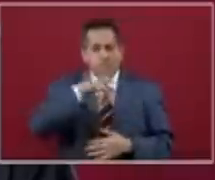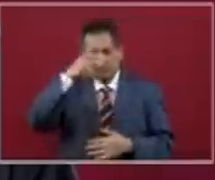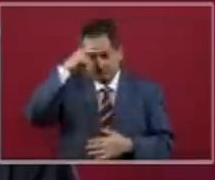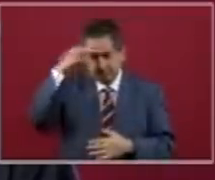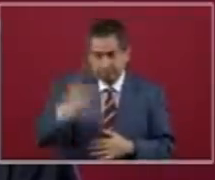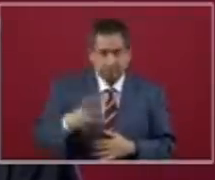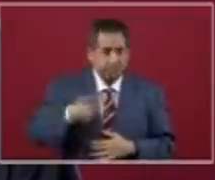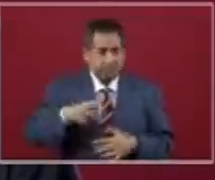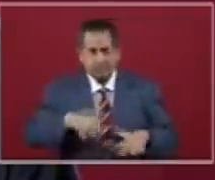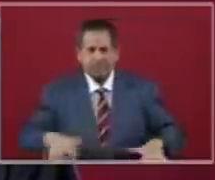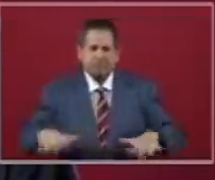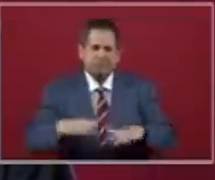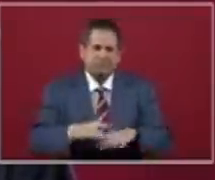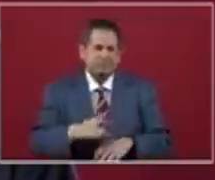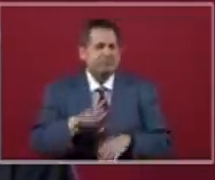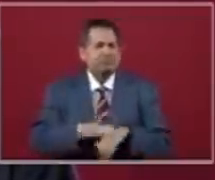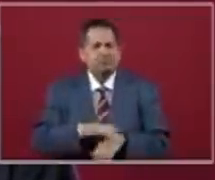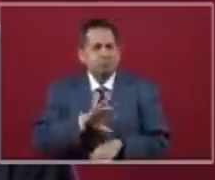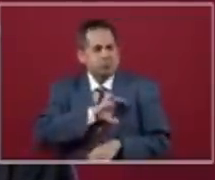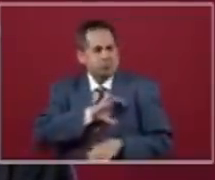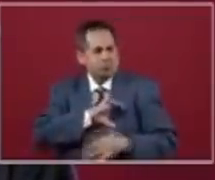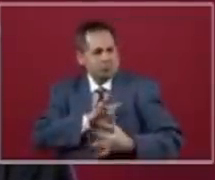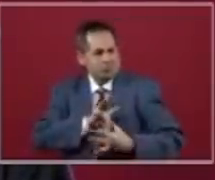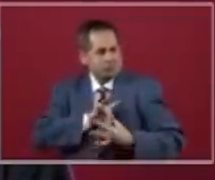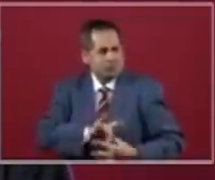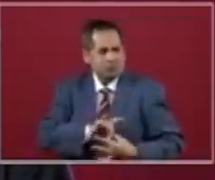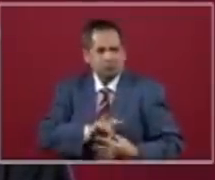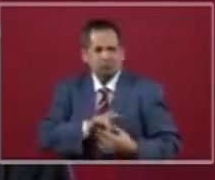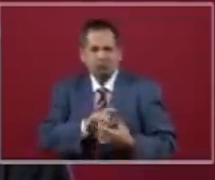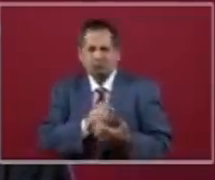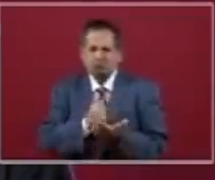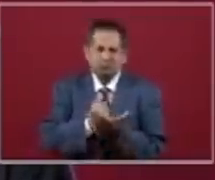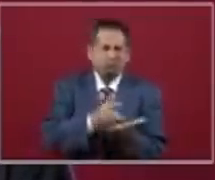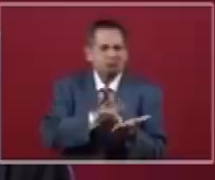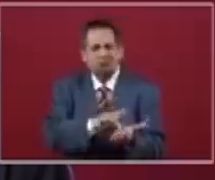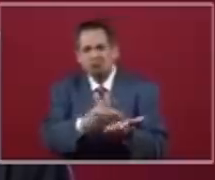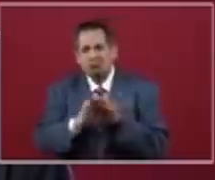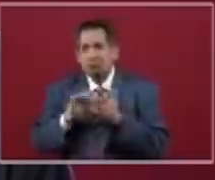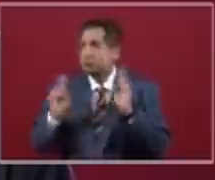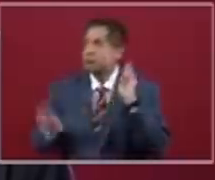pueblos más fraternos, más solidarios del mundo.